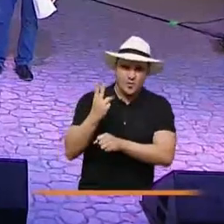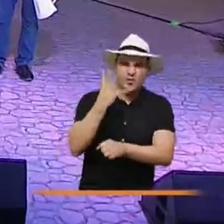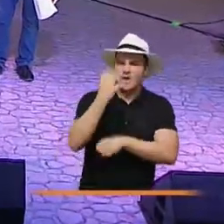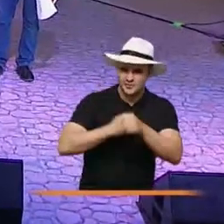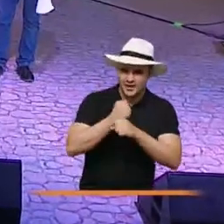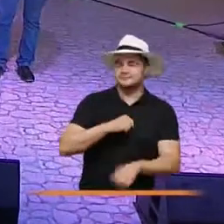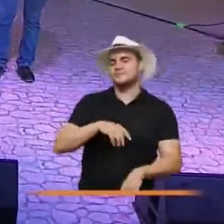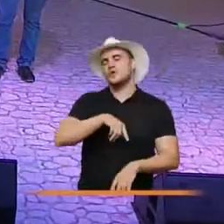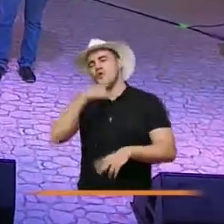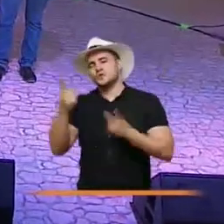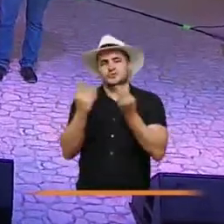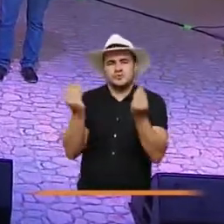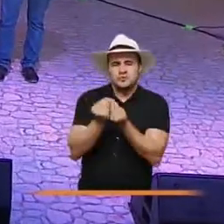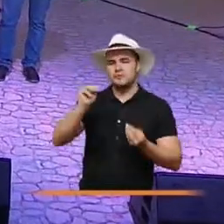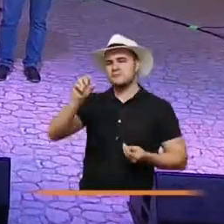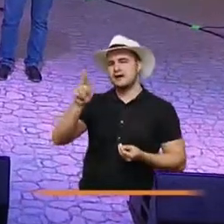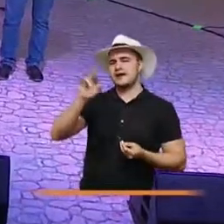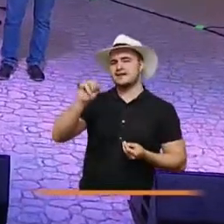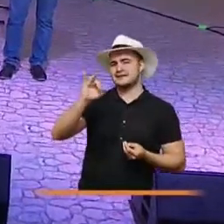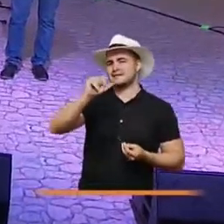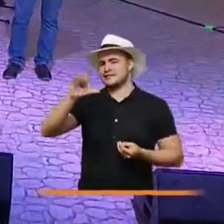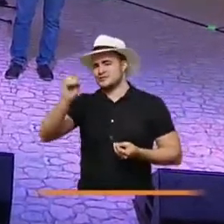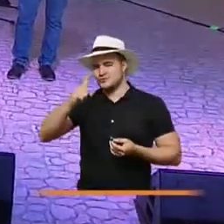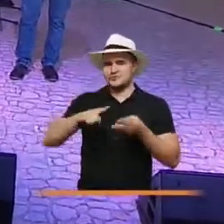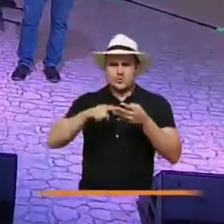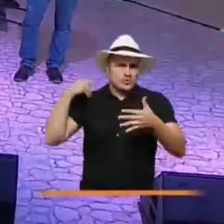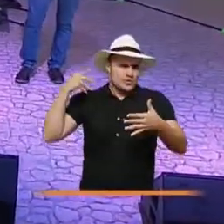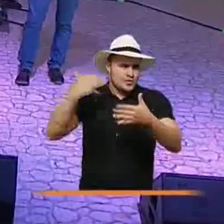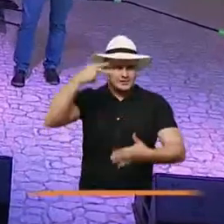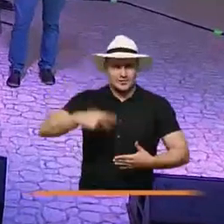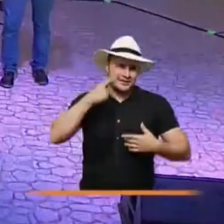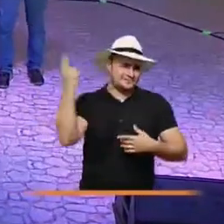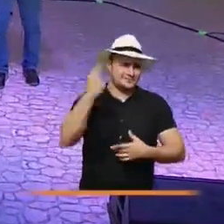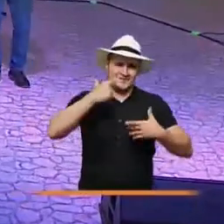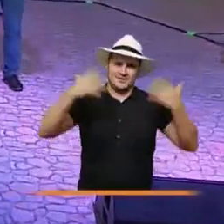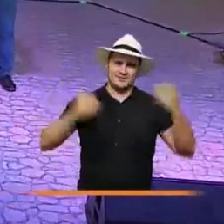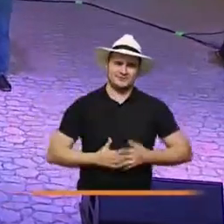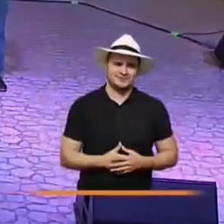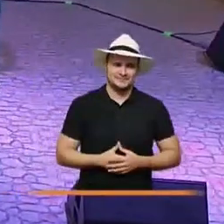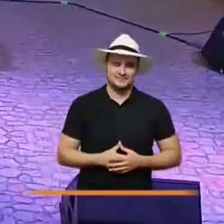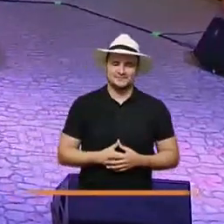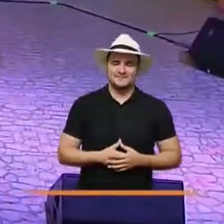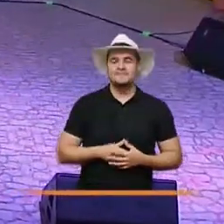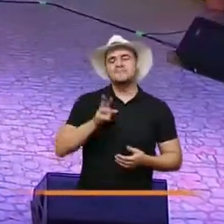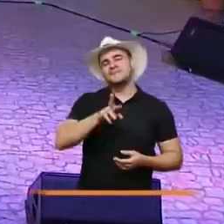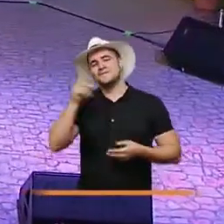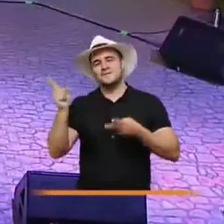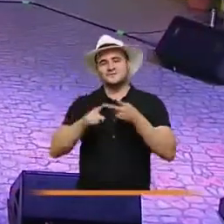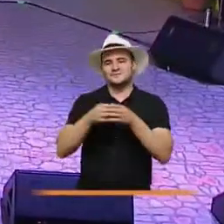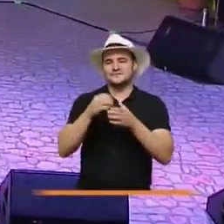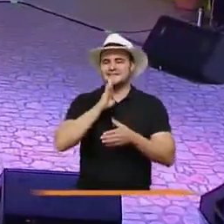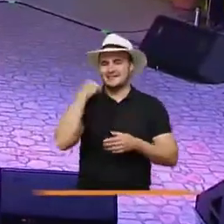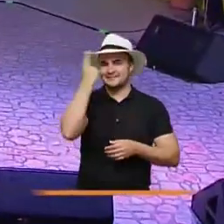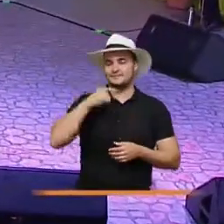marineros es sin duda uno de los más importantes trovadores de la historia claro que sí en el jurado también nos acompaña jhon